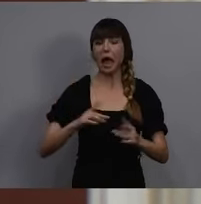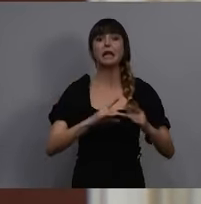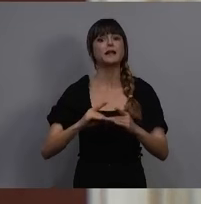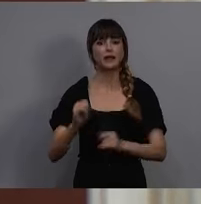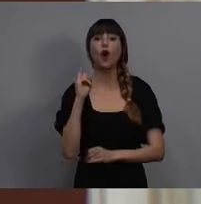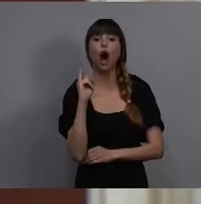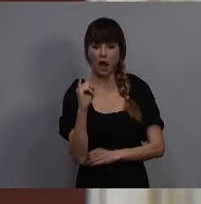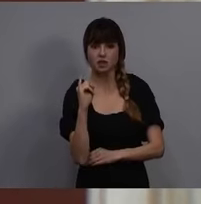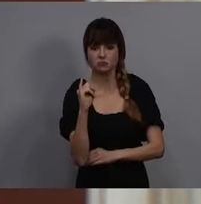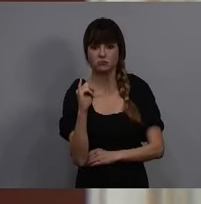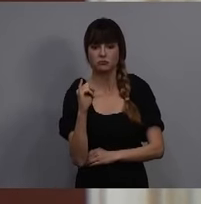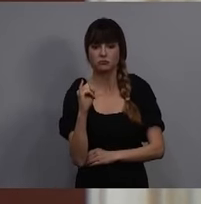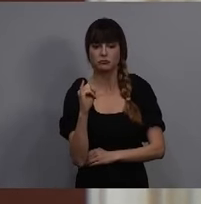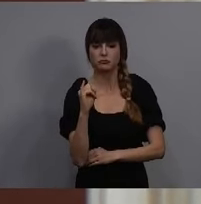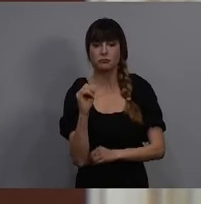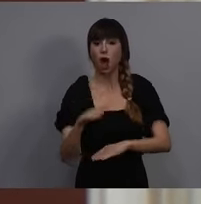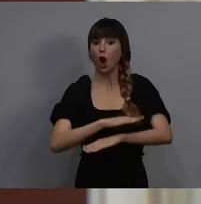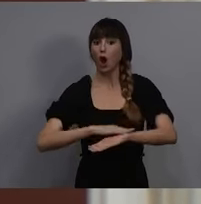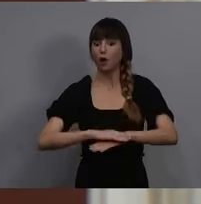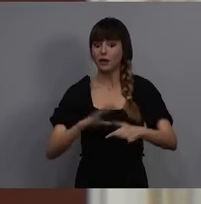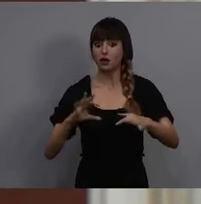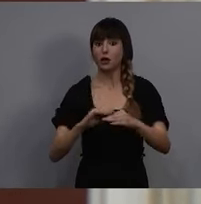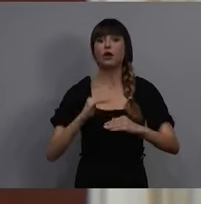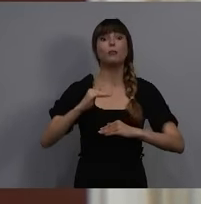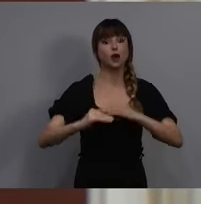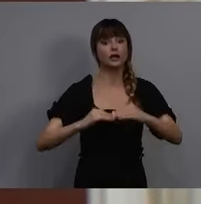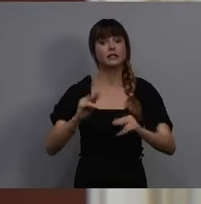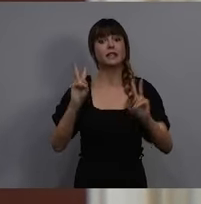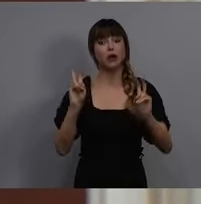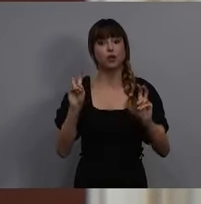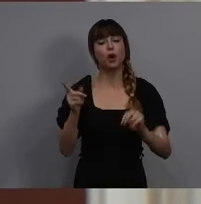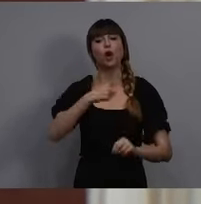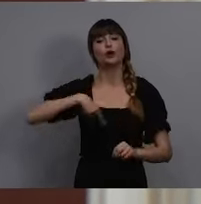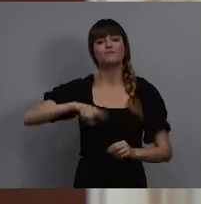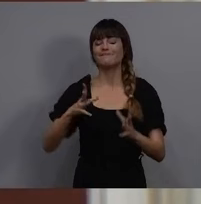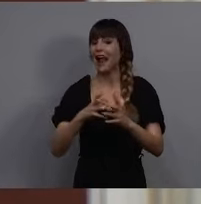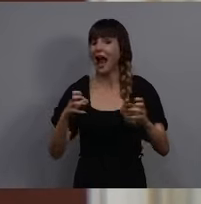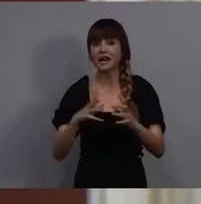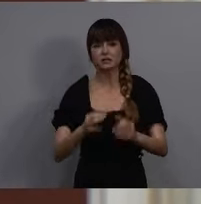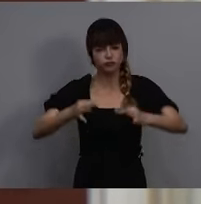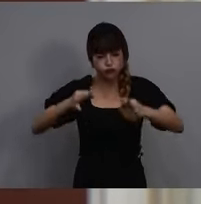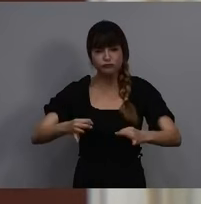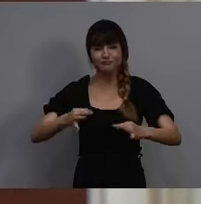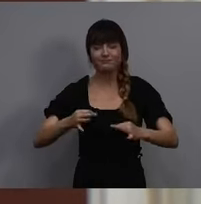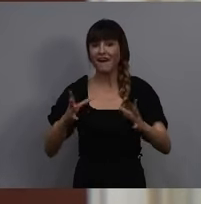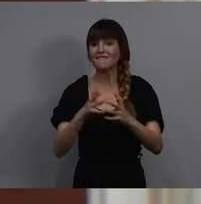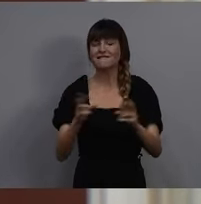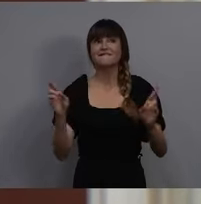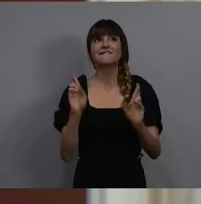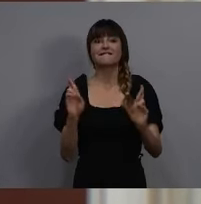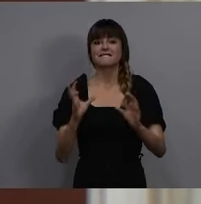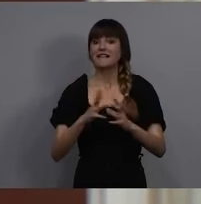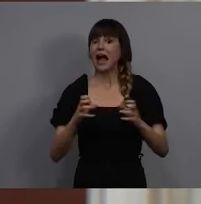lograrlo y desde el nuevo gobierno de coalición progresista tenemos más ganas más determinación y entusiasmo que nunca por